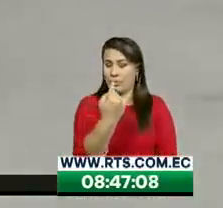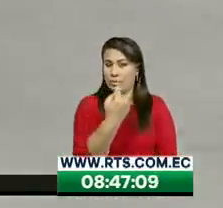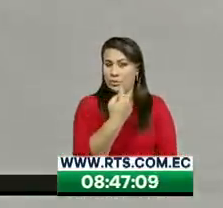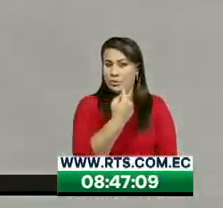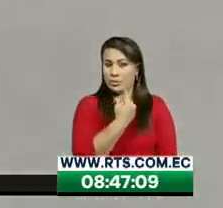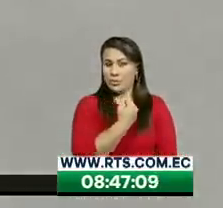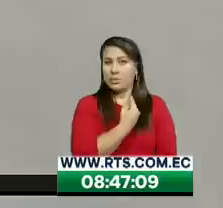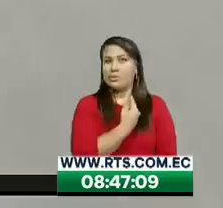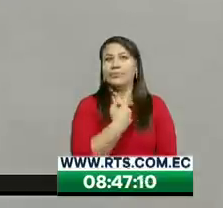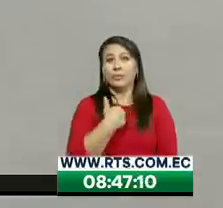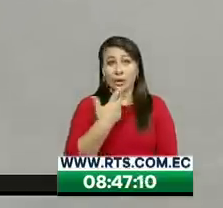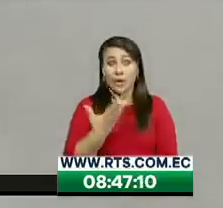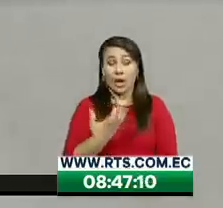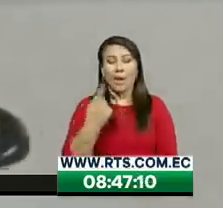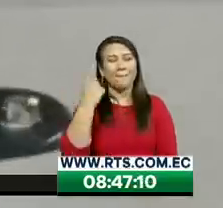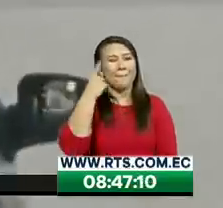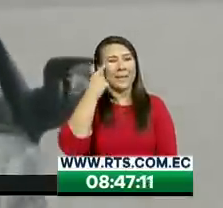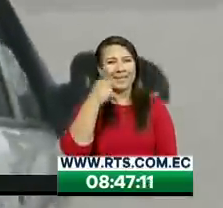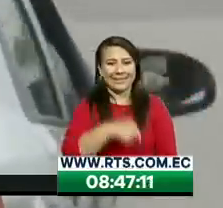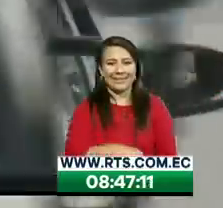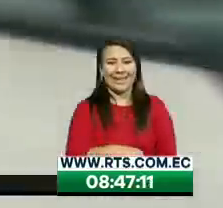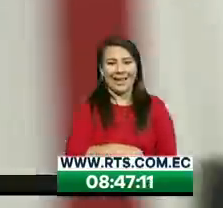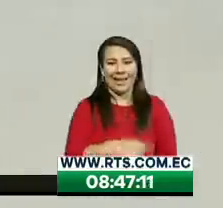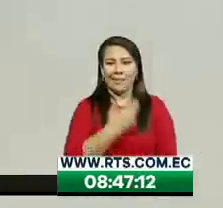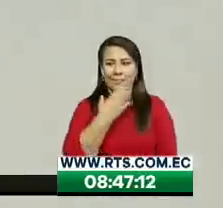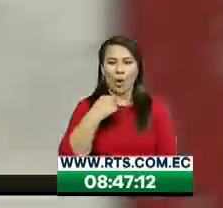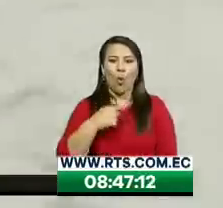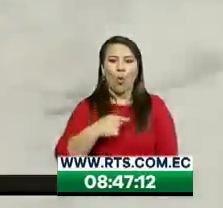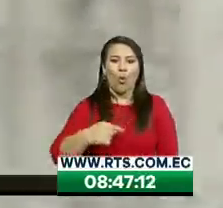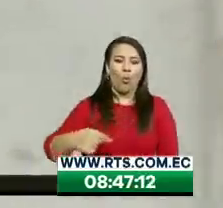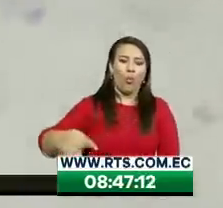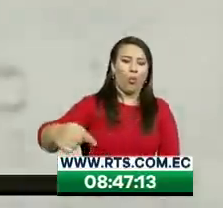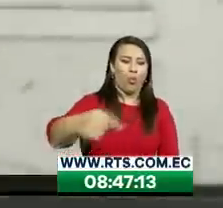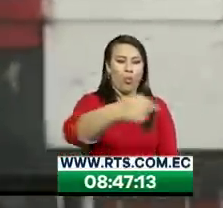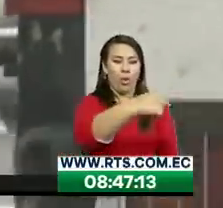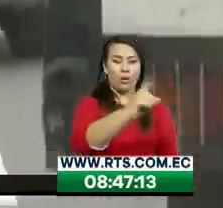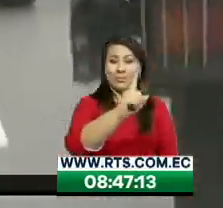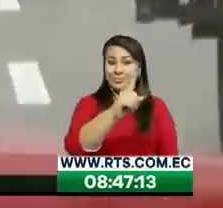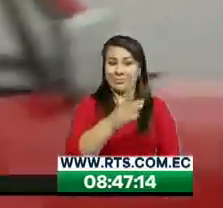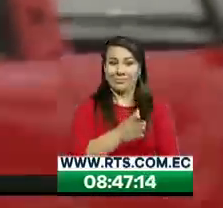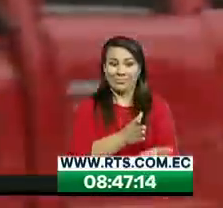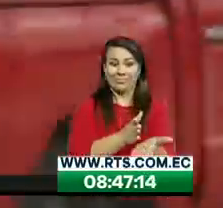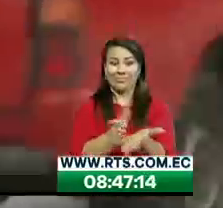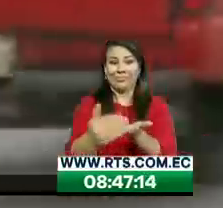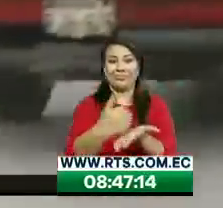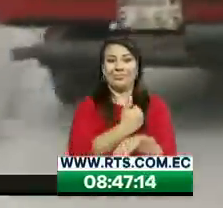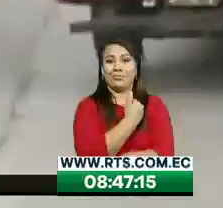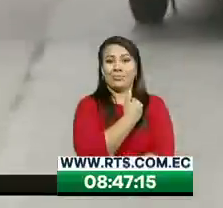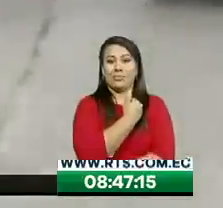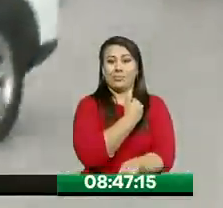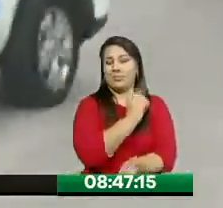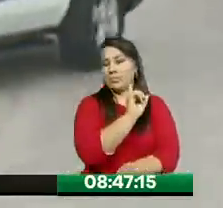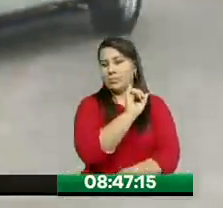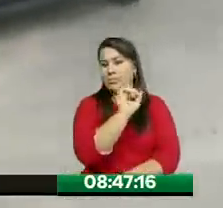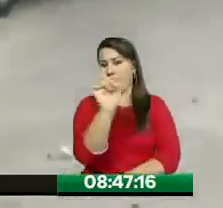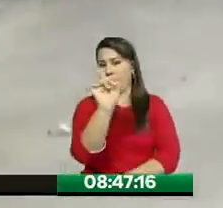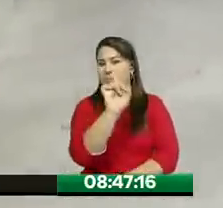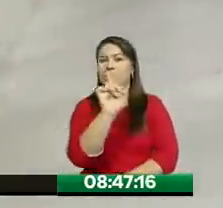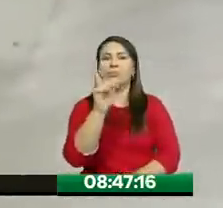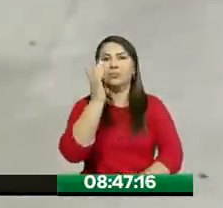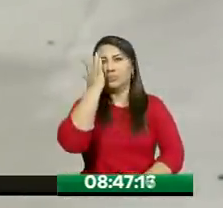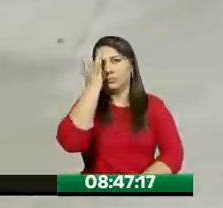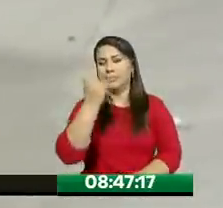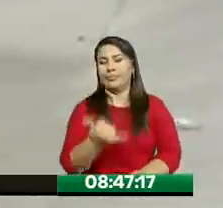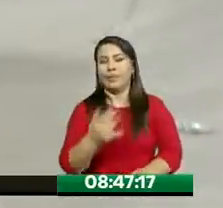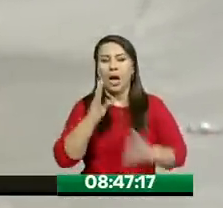Delgado. Y ahora vamos con esta información, mucha atención. Una pareja de esposos utilizaba a su hija